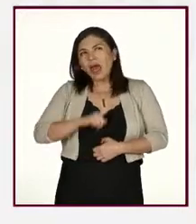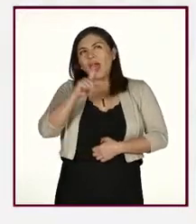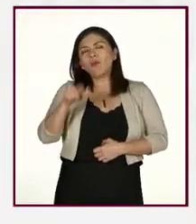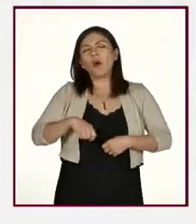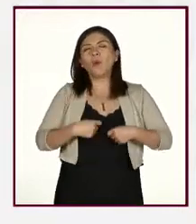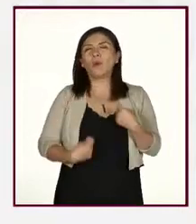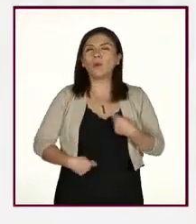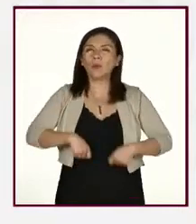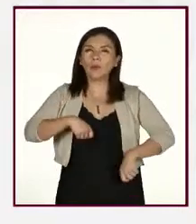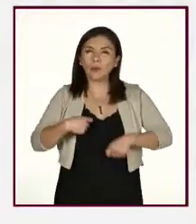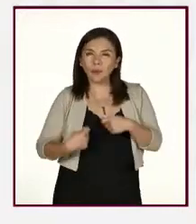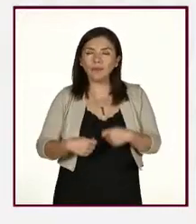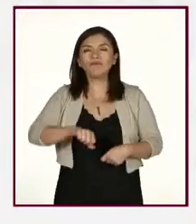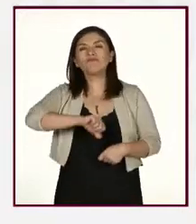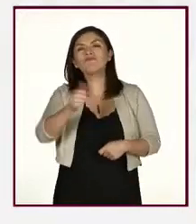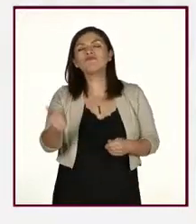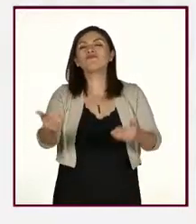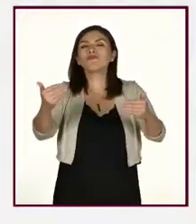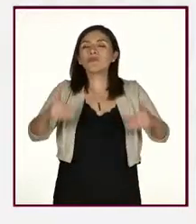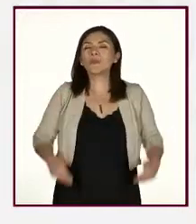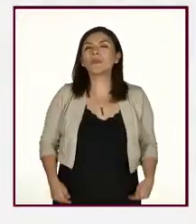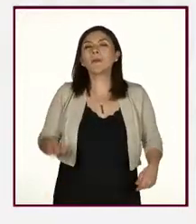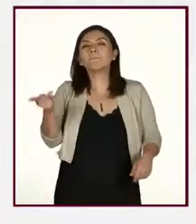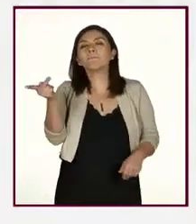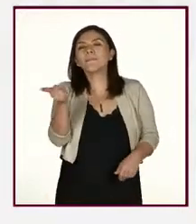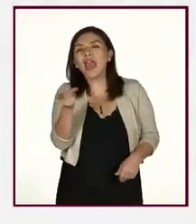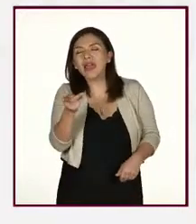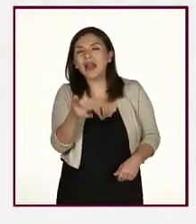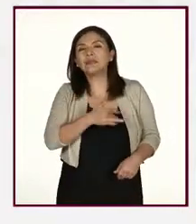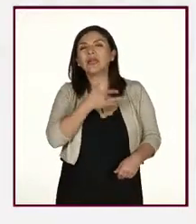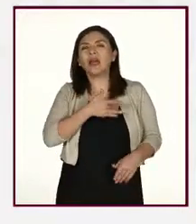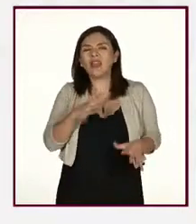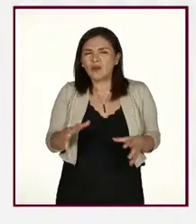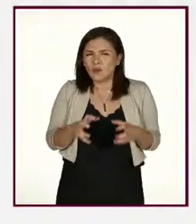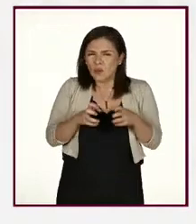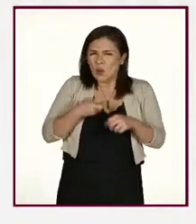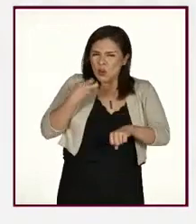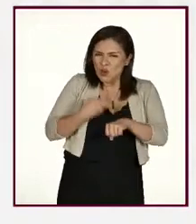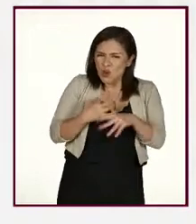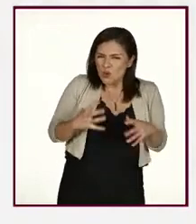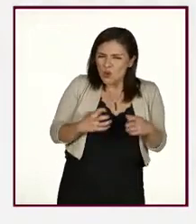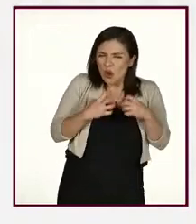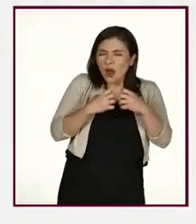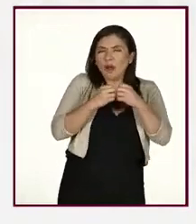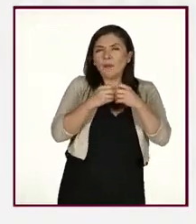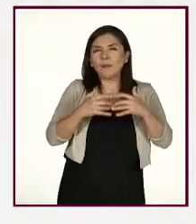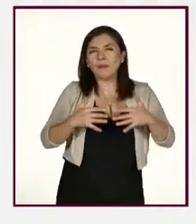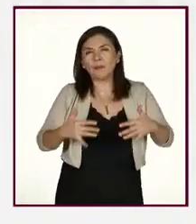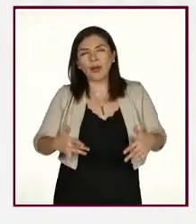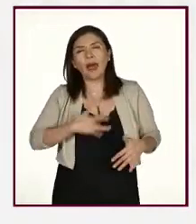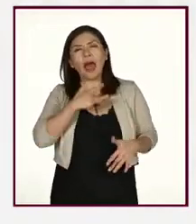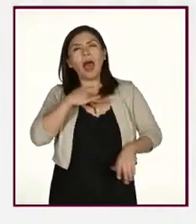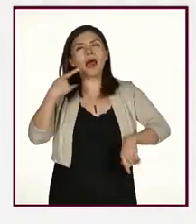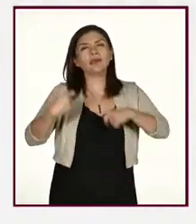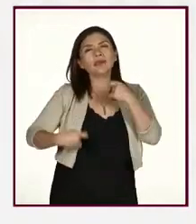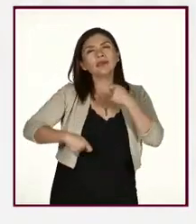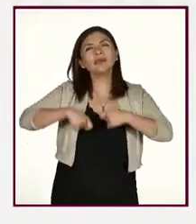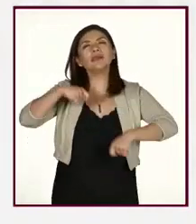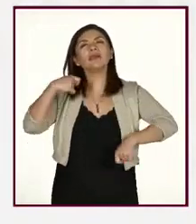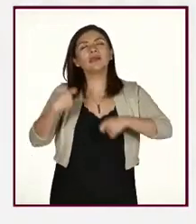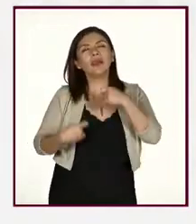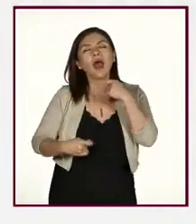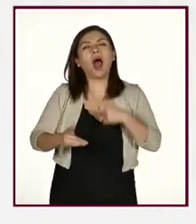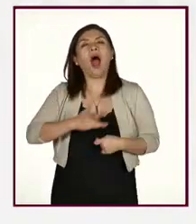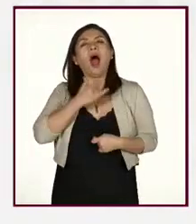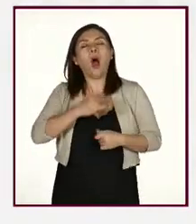suelta. Nos pasamos a las piernas, a los muslos, una por una, y eso pues va generando este estado